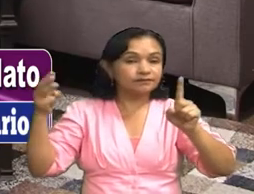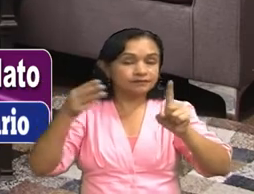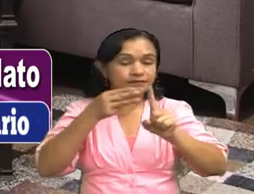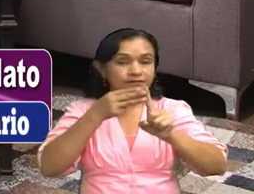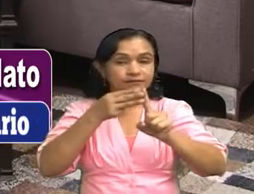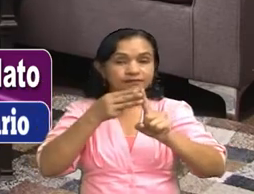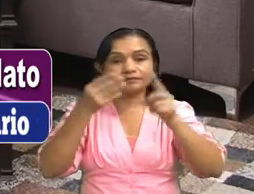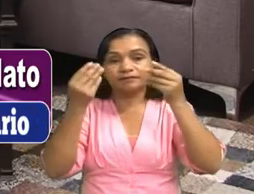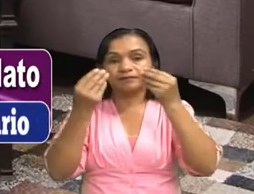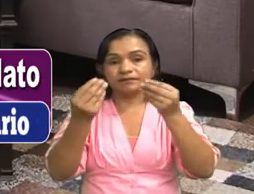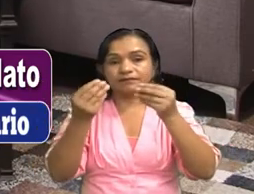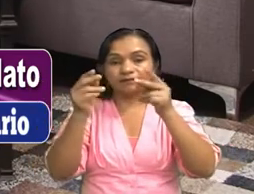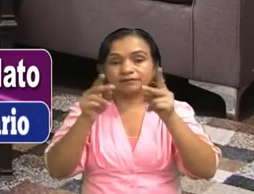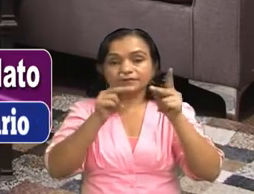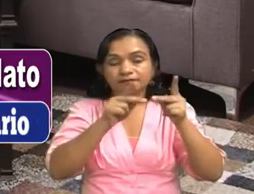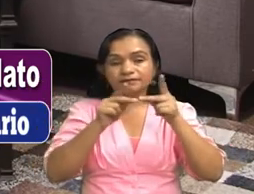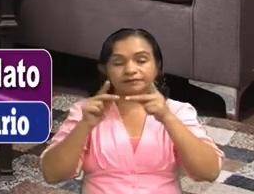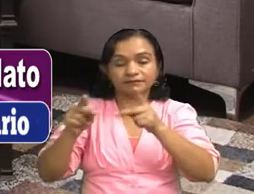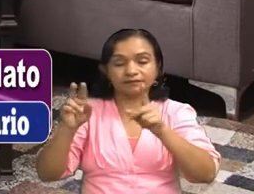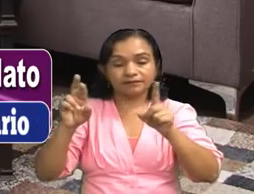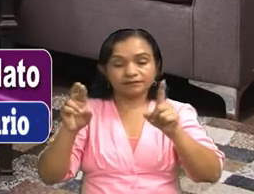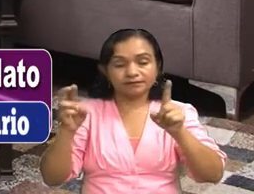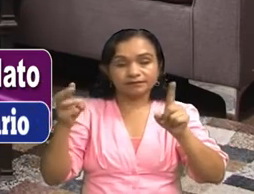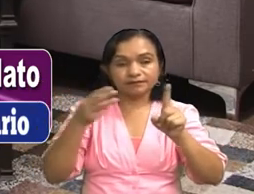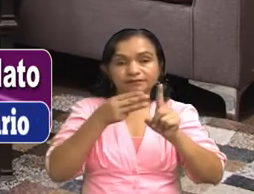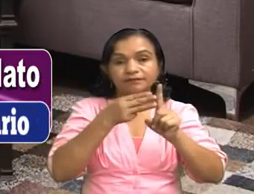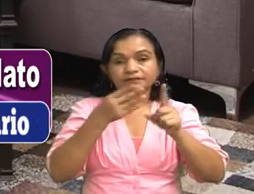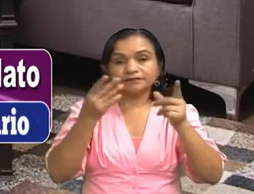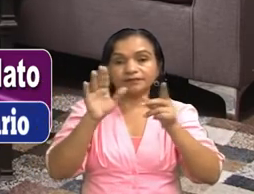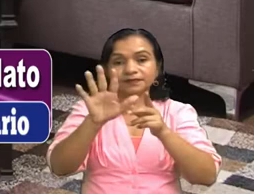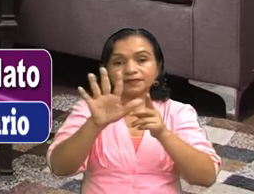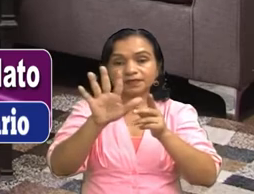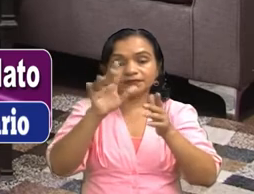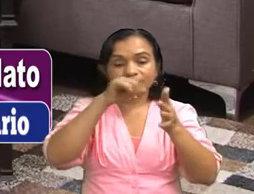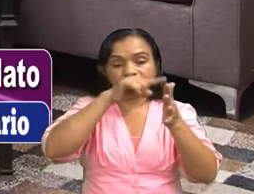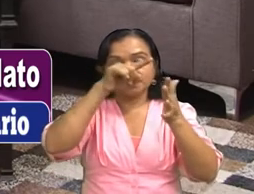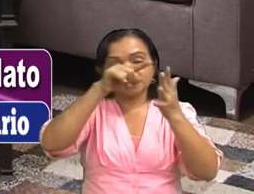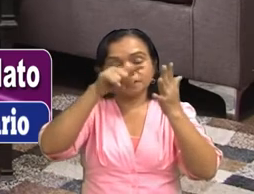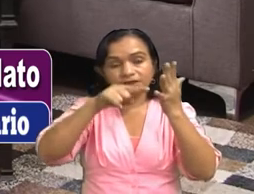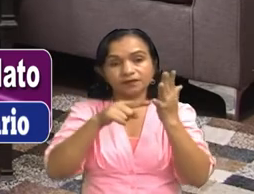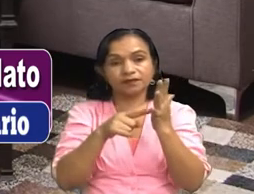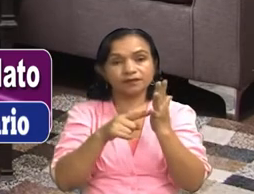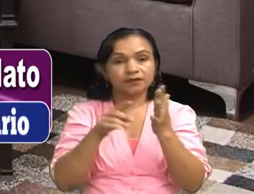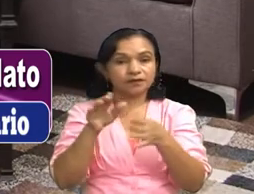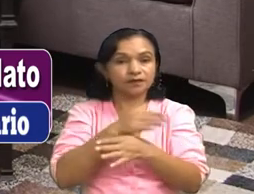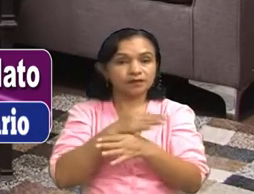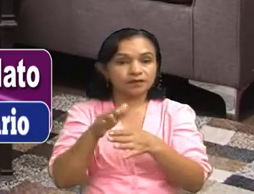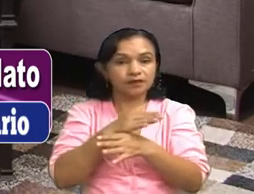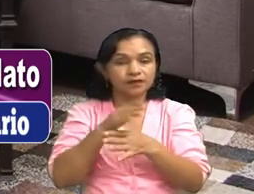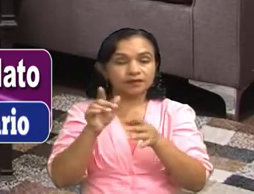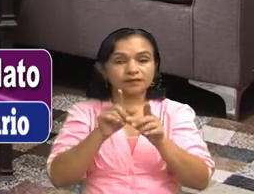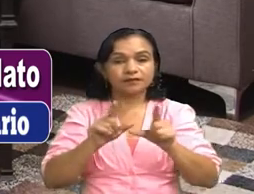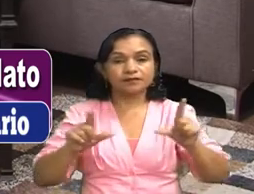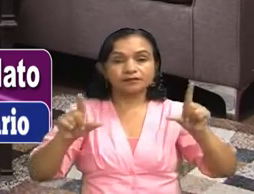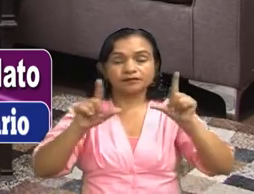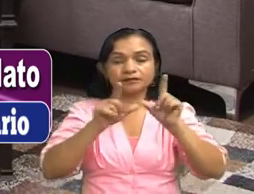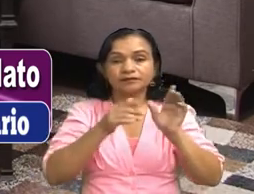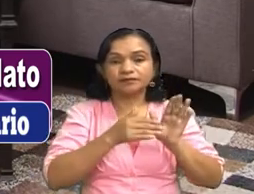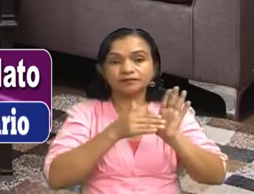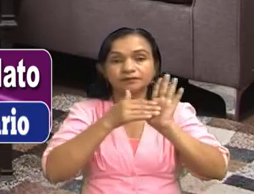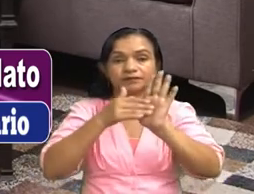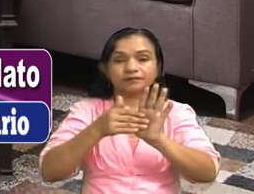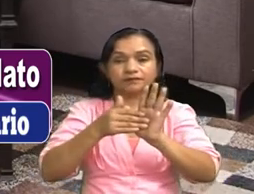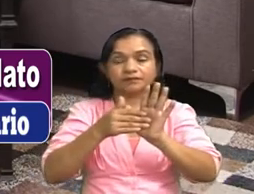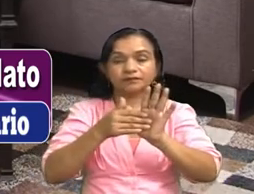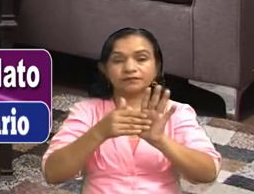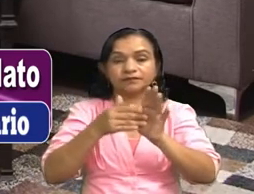Tenemos varios laboratorios regionales, ¿ya? Tenemos 5 laboratorios regionales. ¿Y qué muestra? La